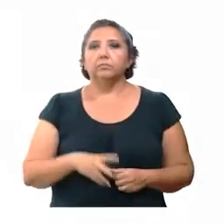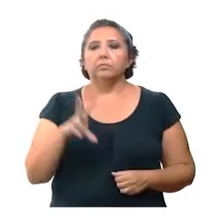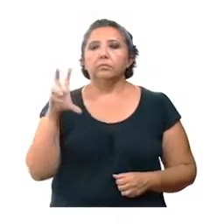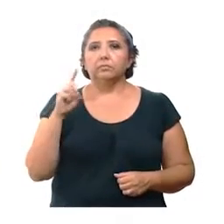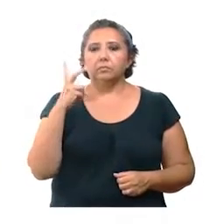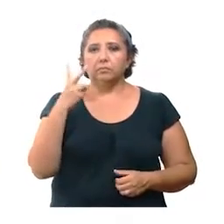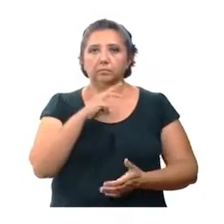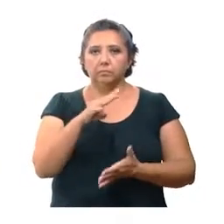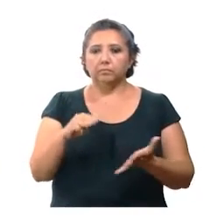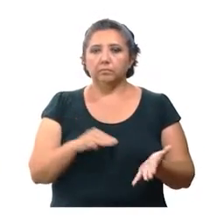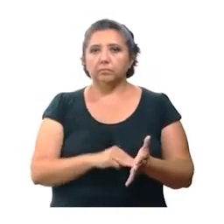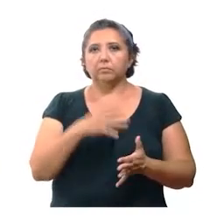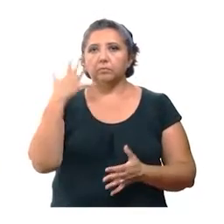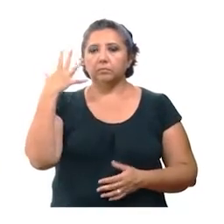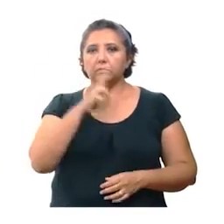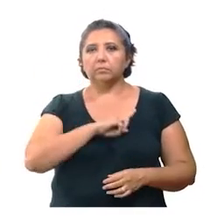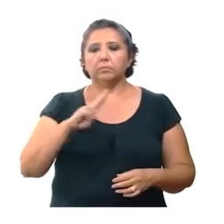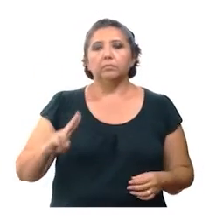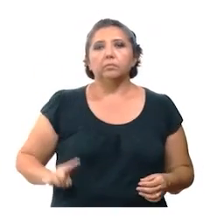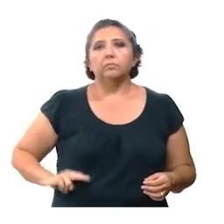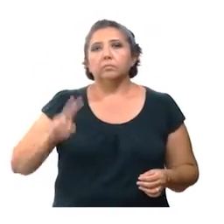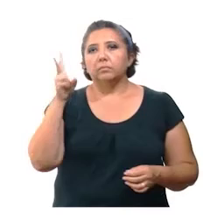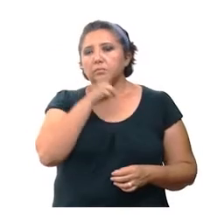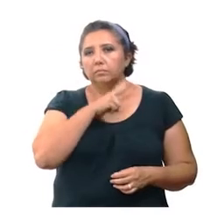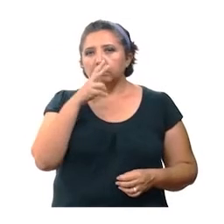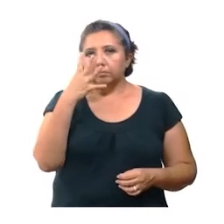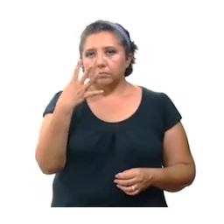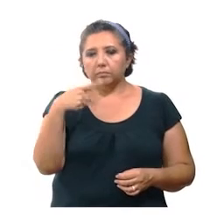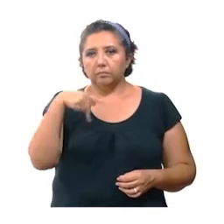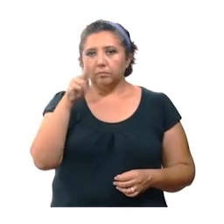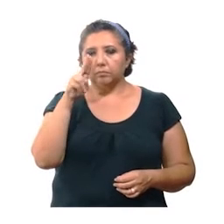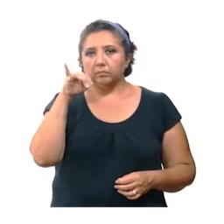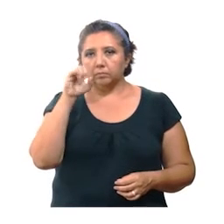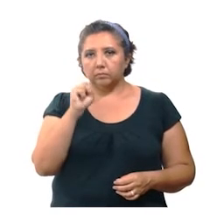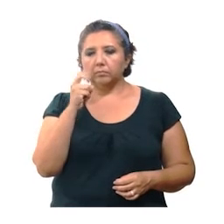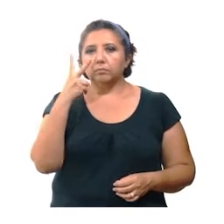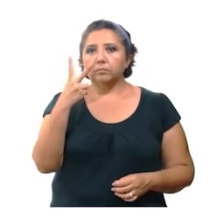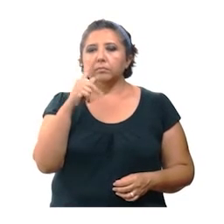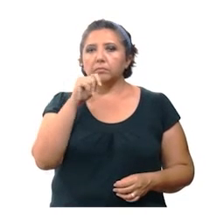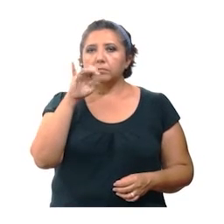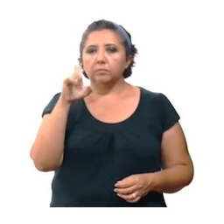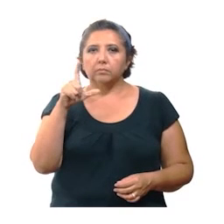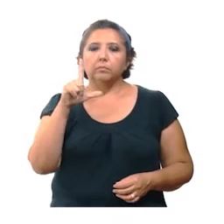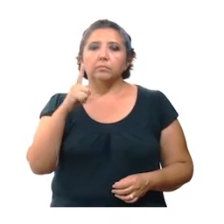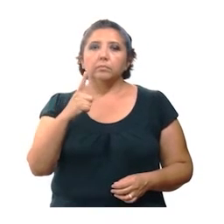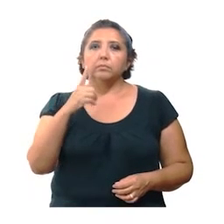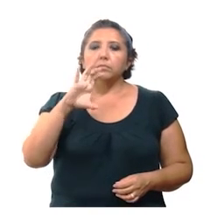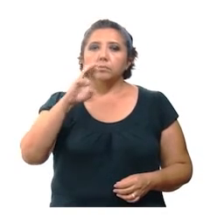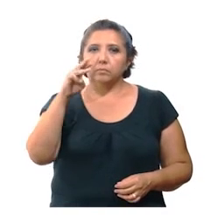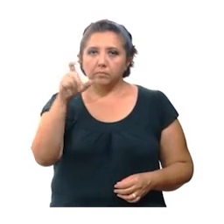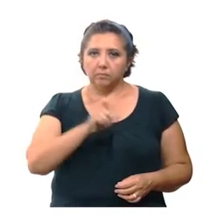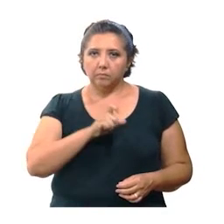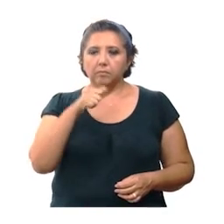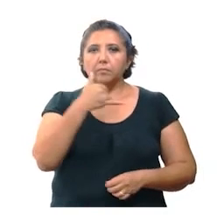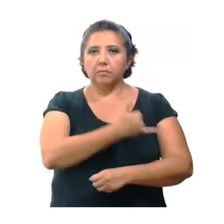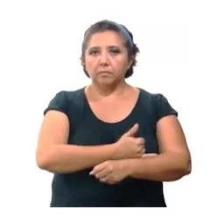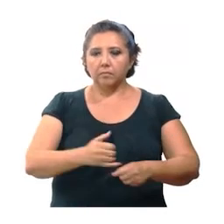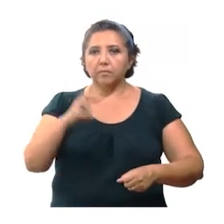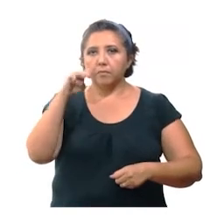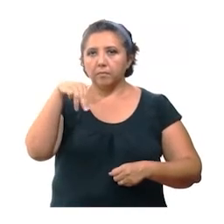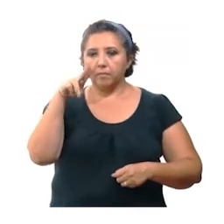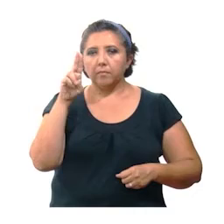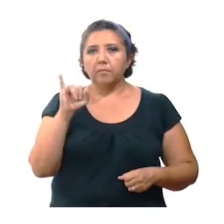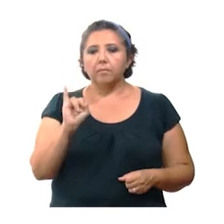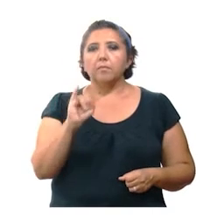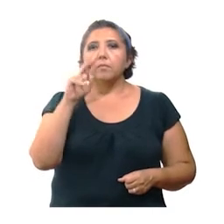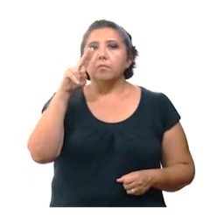y siete maks pakti coronavirus, treinta y dos tukajiljo, cinco, uman, vietel, valladolid, cantule, canacín, kátule, ticul, yetel, juntule,